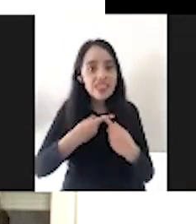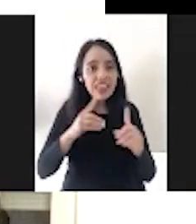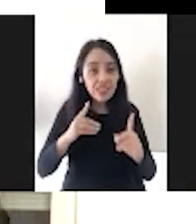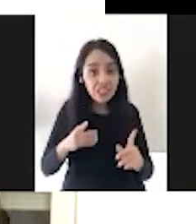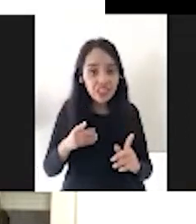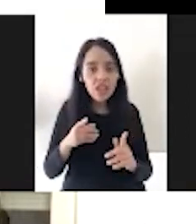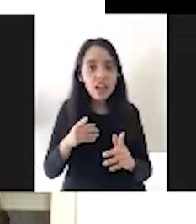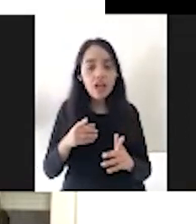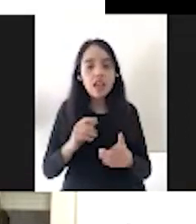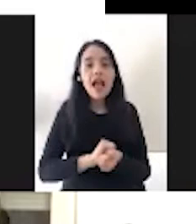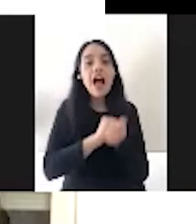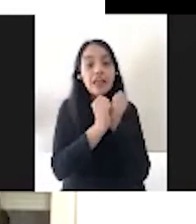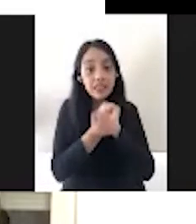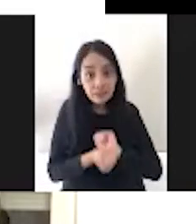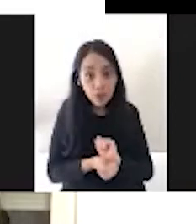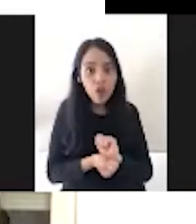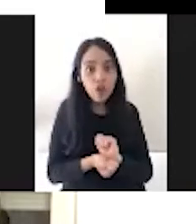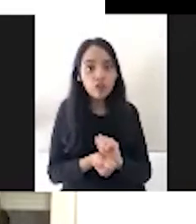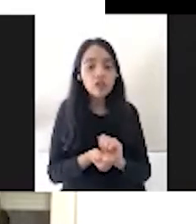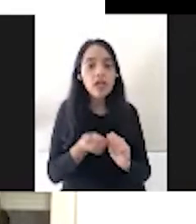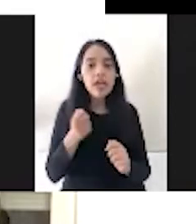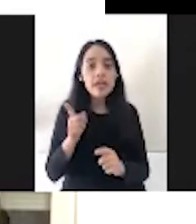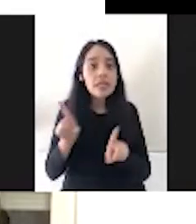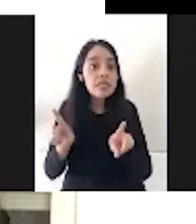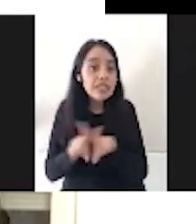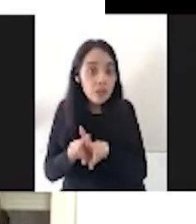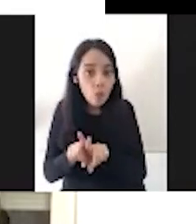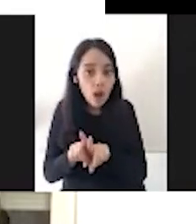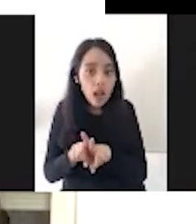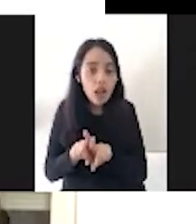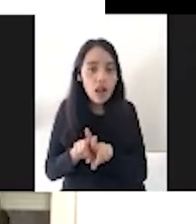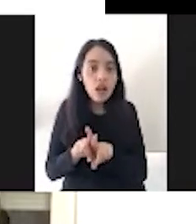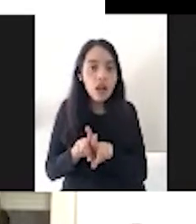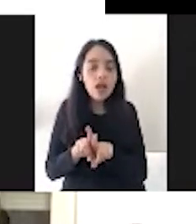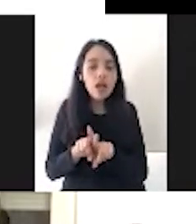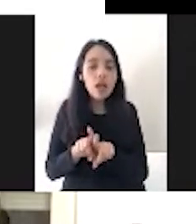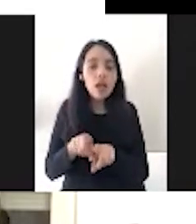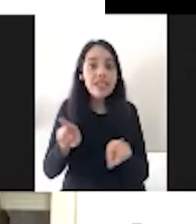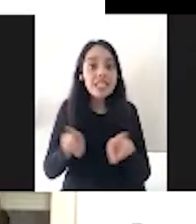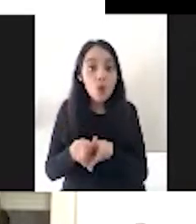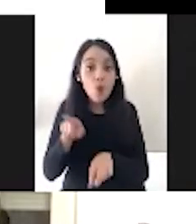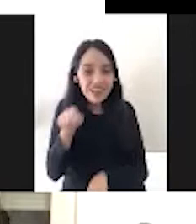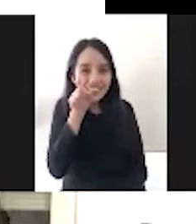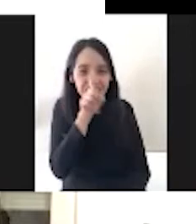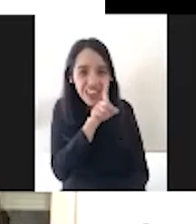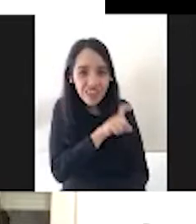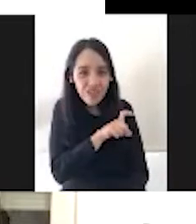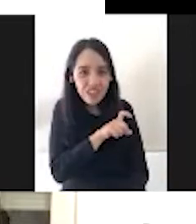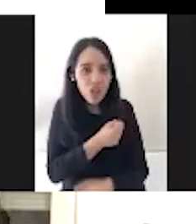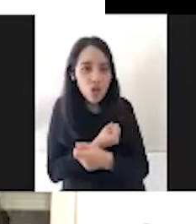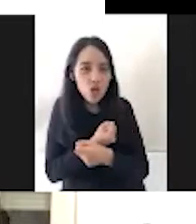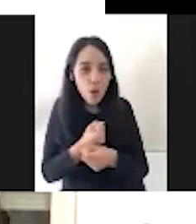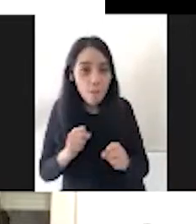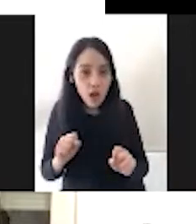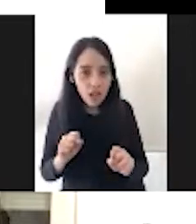de hacer adecuaciones de acceso pertinentes a la necesidad del estudiante, este estudiante no es capaz, o